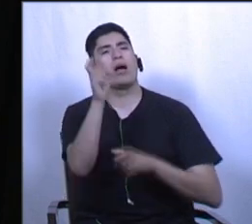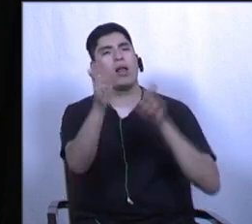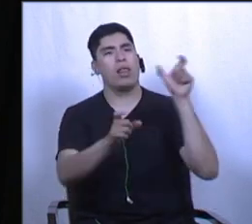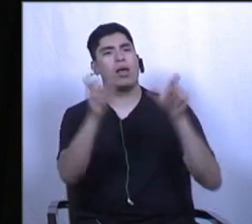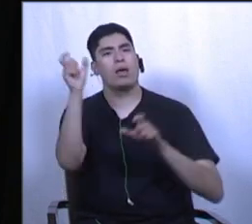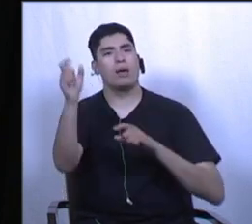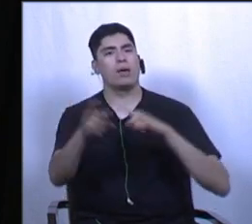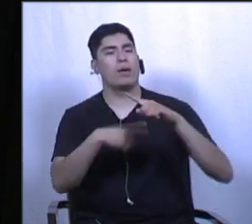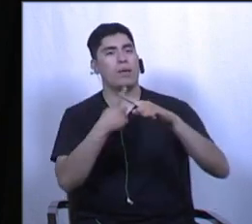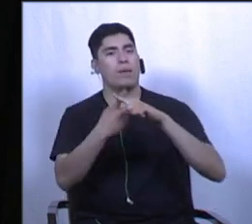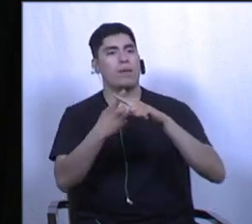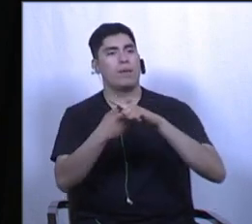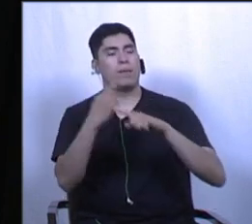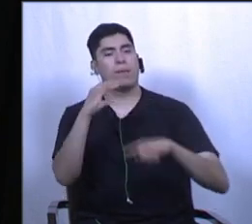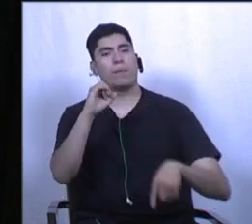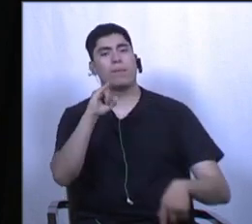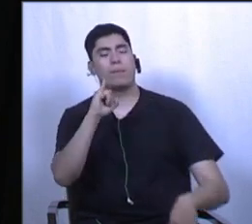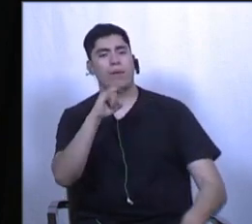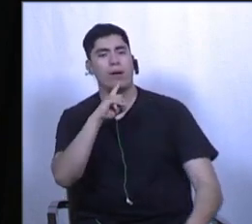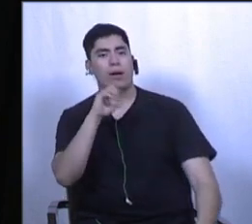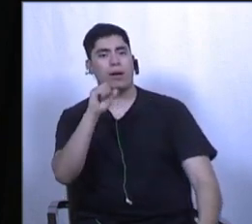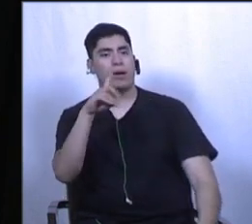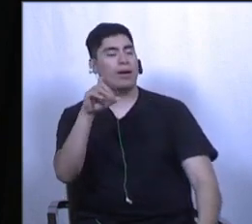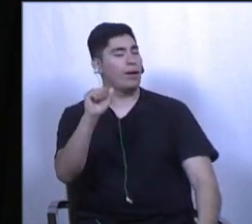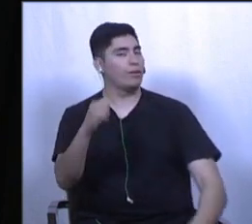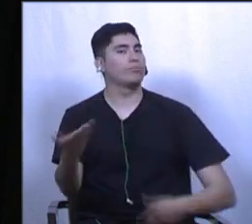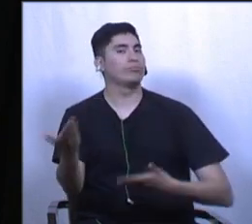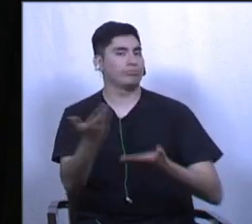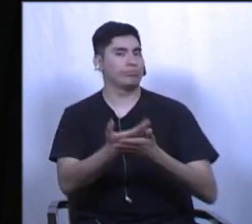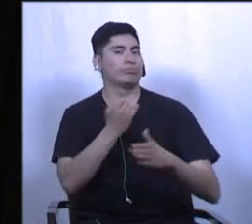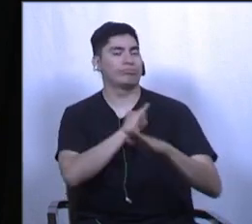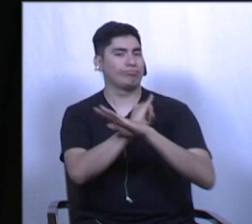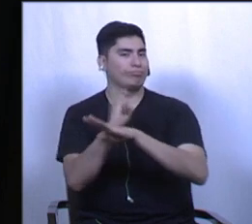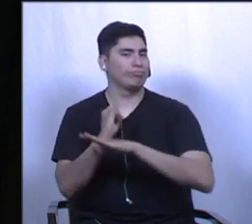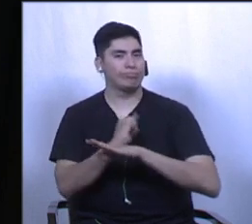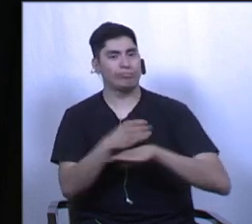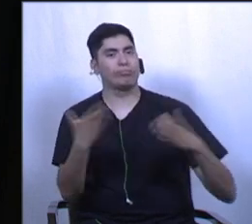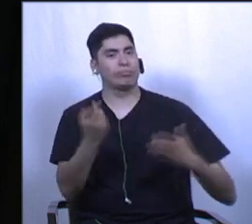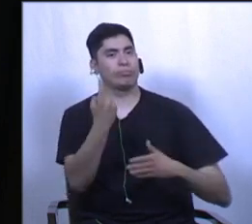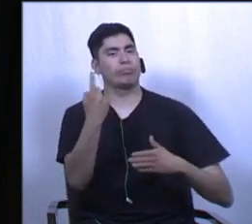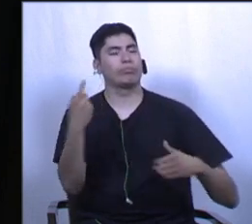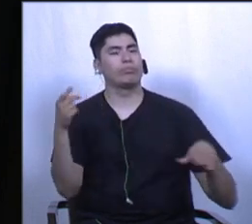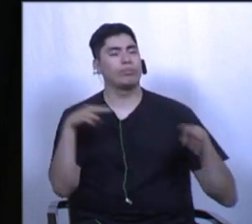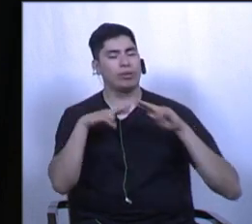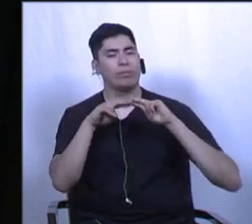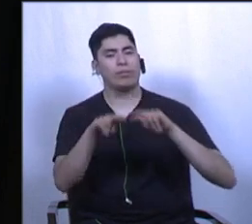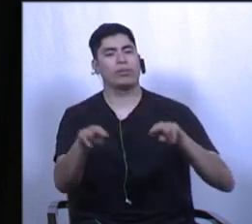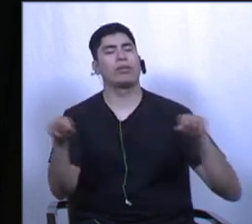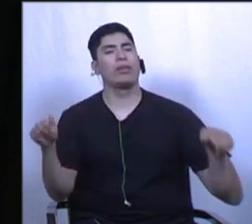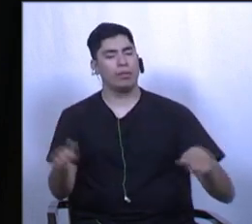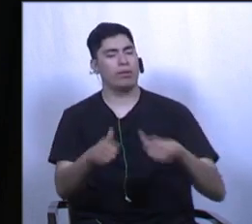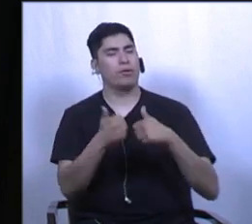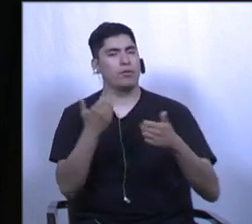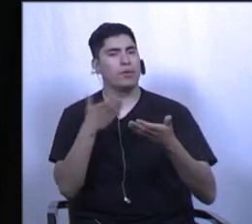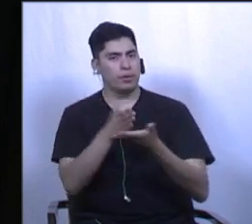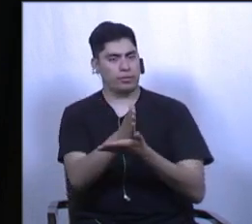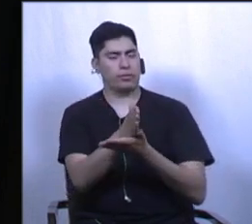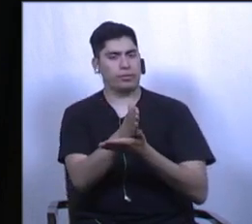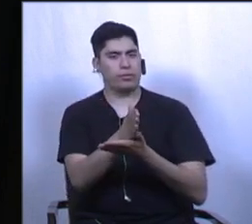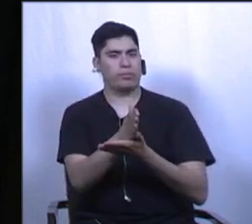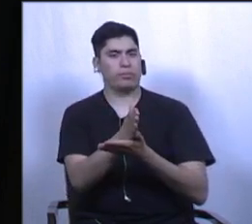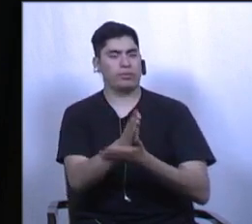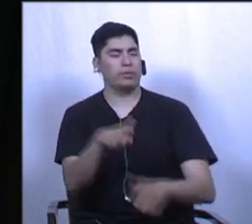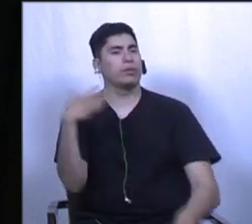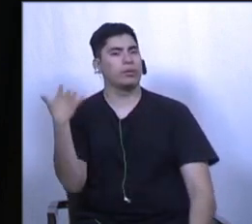de la institución. Hoy en día se volvió muy famosa como una investigadora joven. Inicialmente se